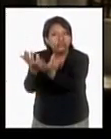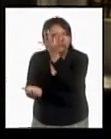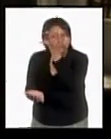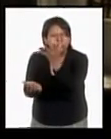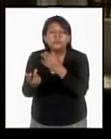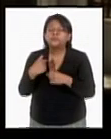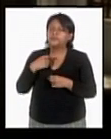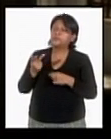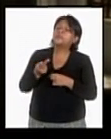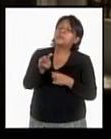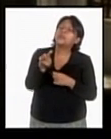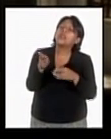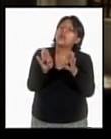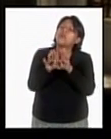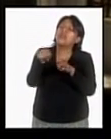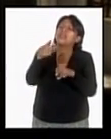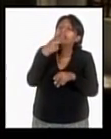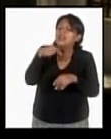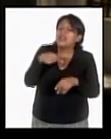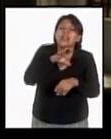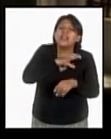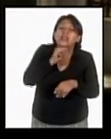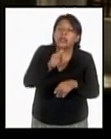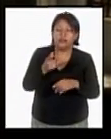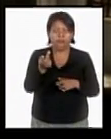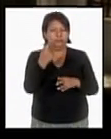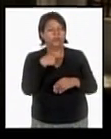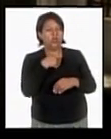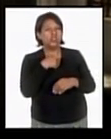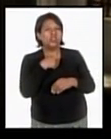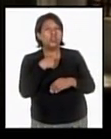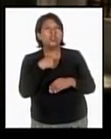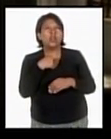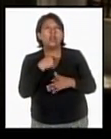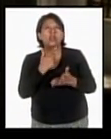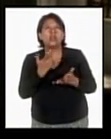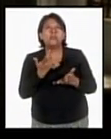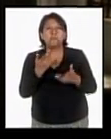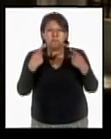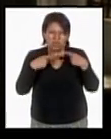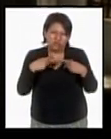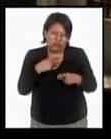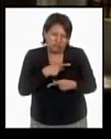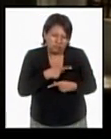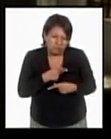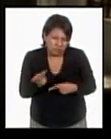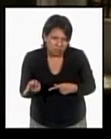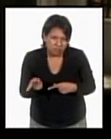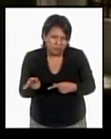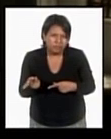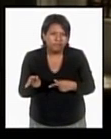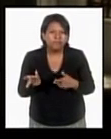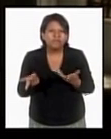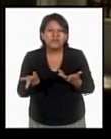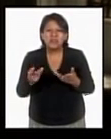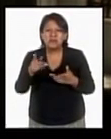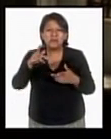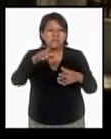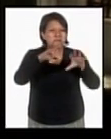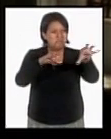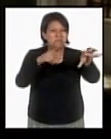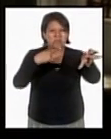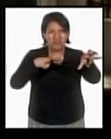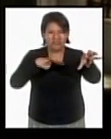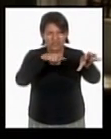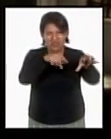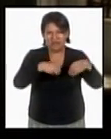que no nos querían? ¿Cómo era eso? Pues porque nosotros éramos, o sea, somos gente pobre. Entonces, pues, la colonia, pues, la gente que